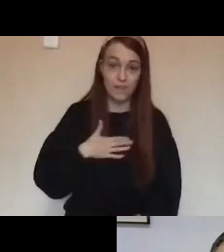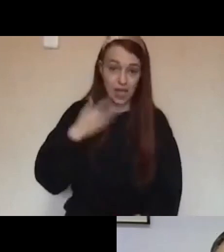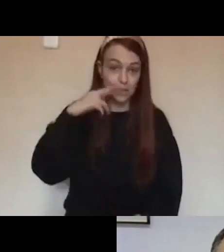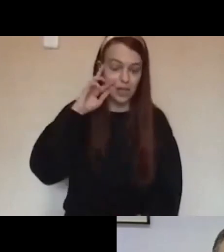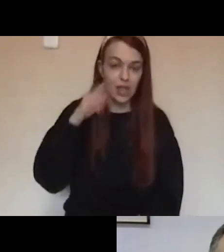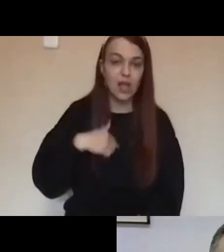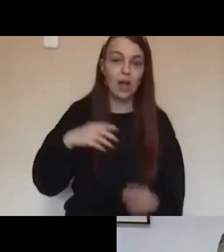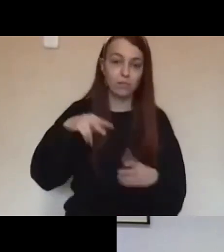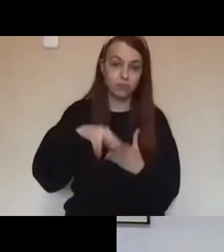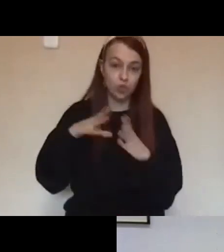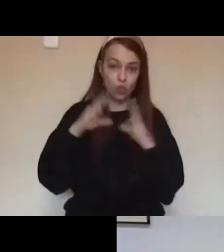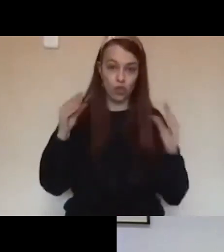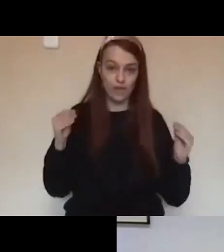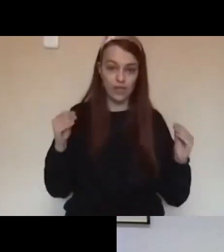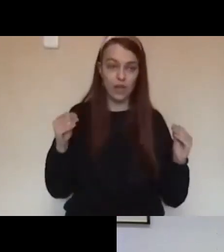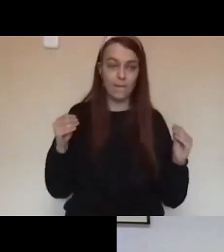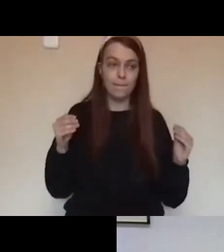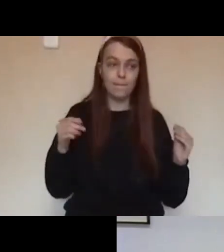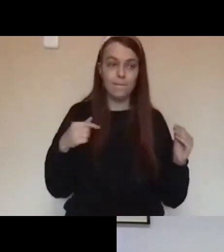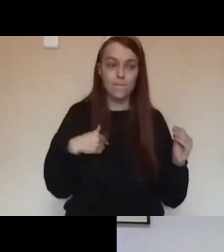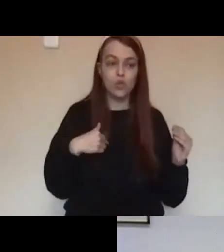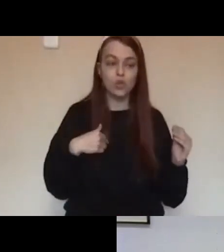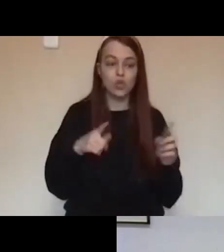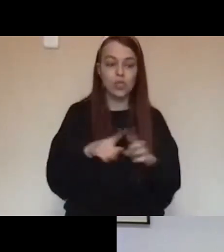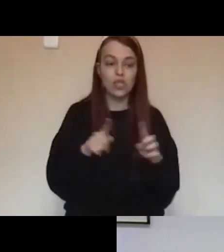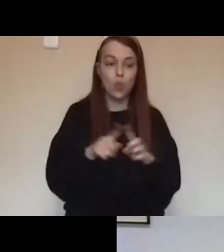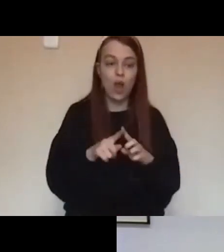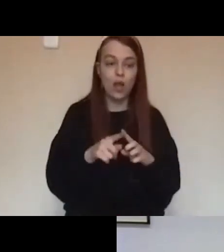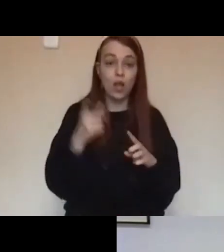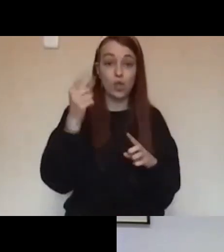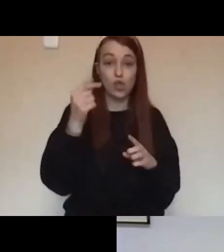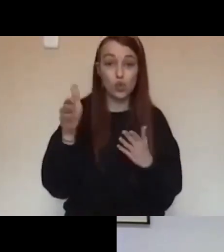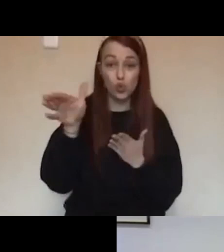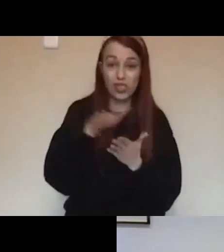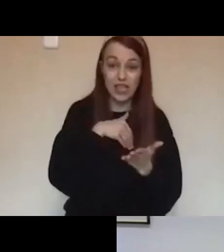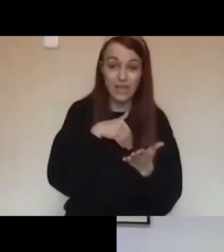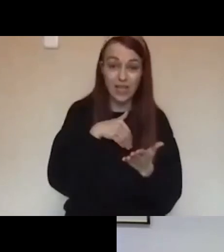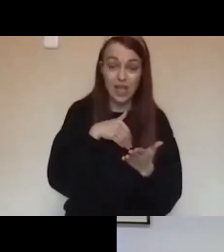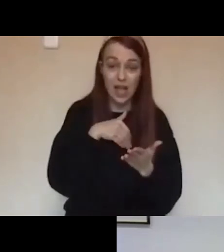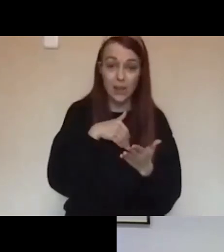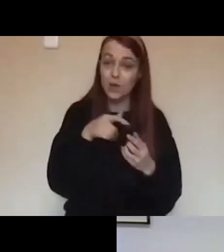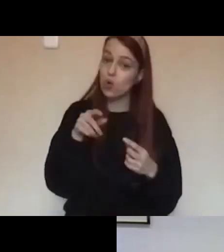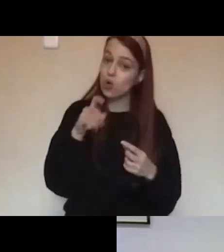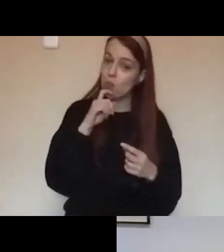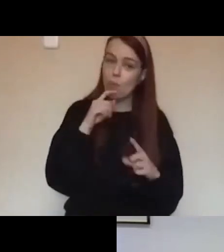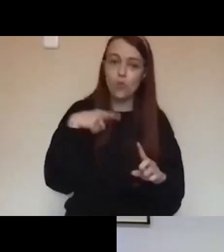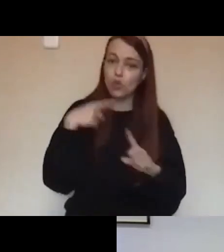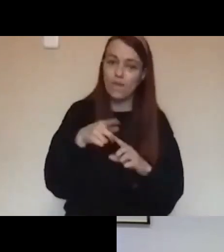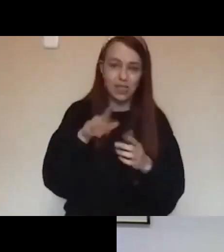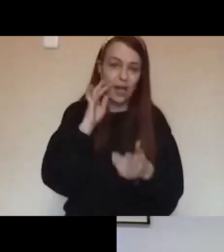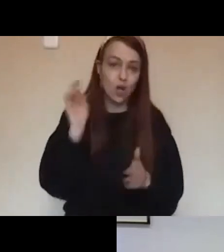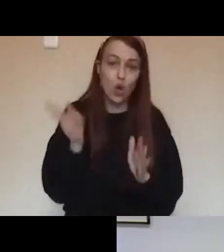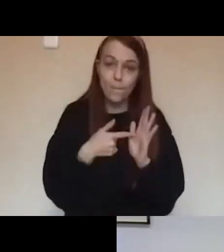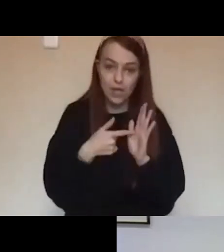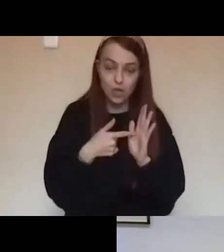la universidad, claro, buscamos este concepto de la sustentabilidad desde un punto de vista integral, pero yo creo que si nosotros